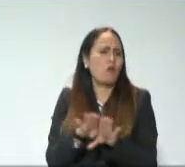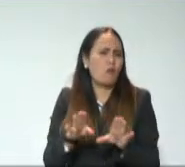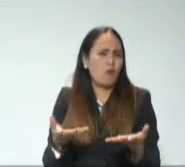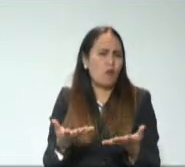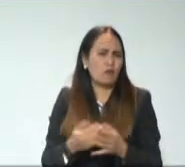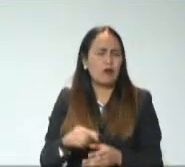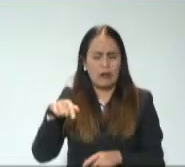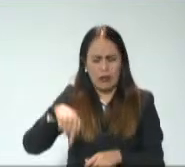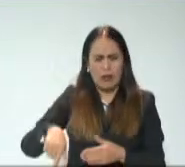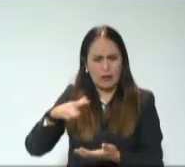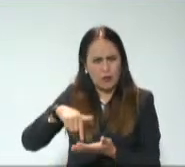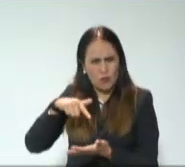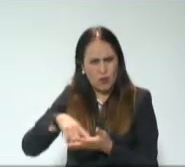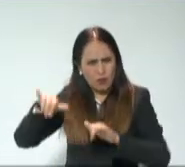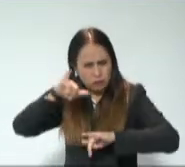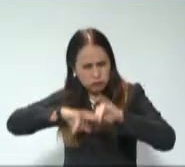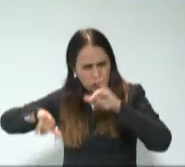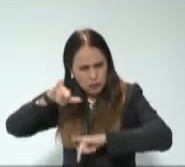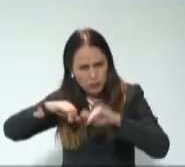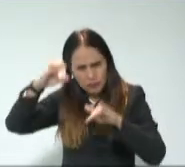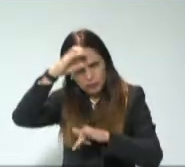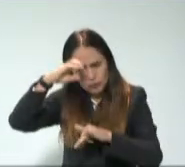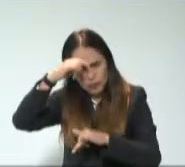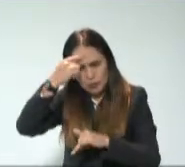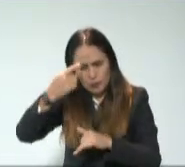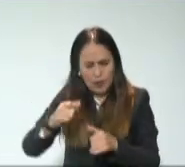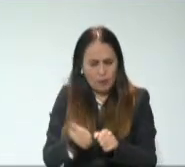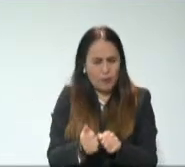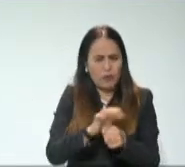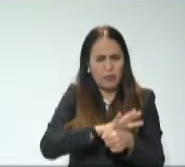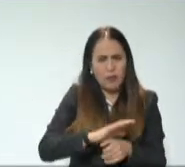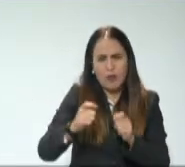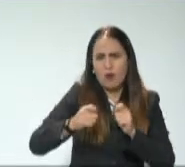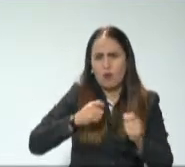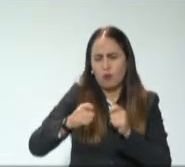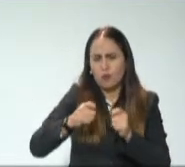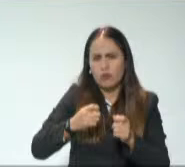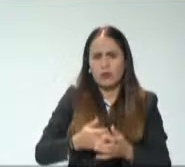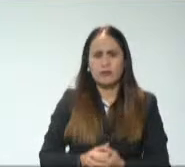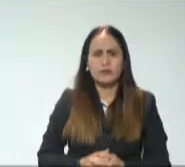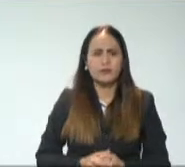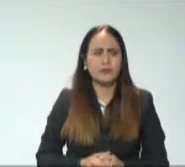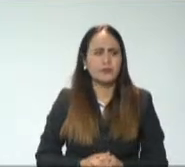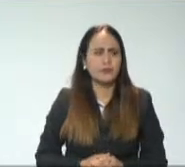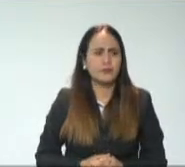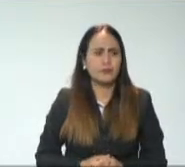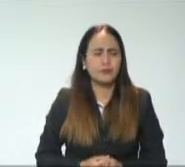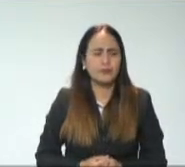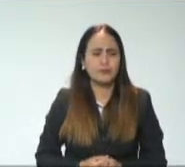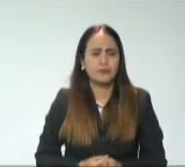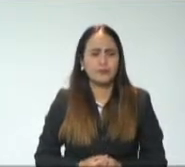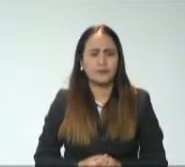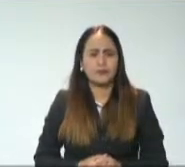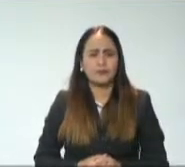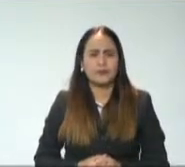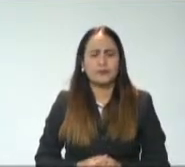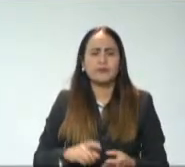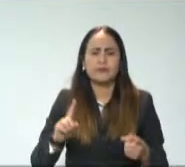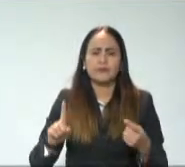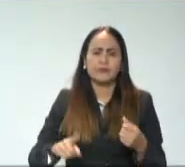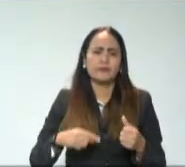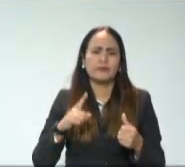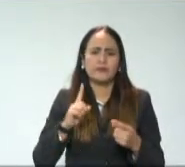en los laboratorios hacia el control de la pandemia Pues bueno eh una de las primeras